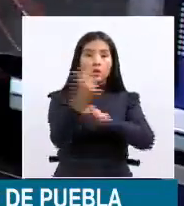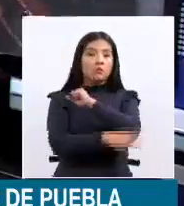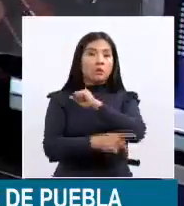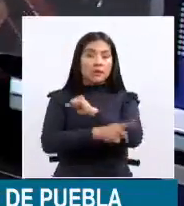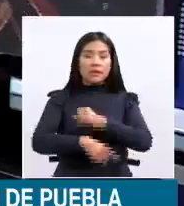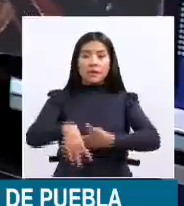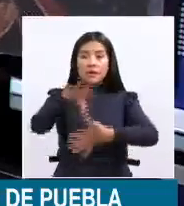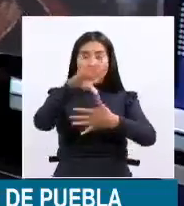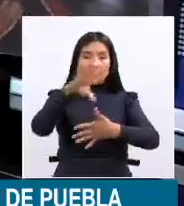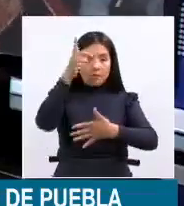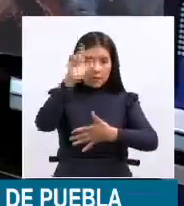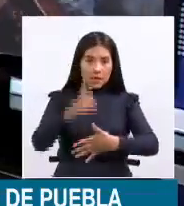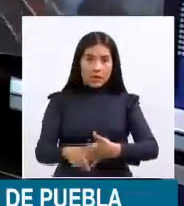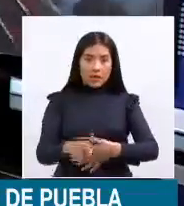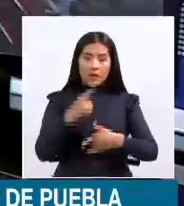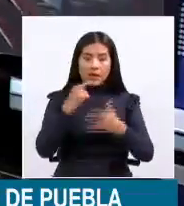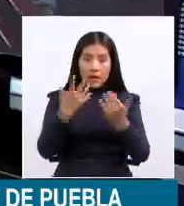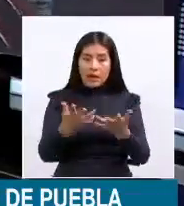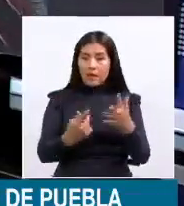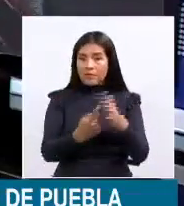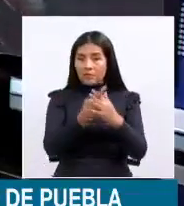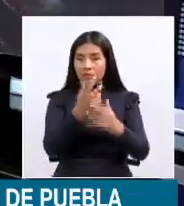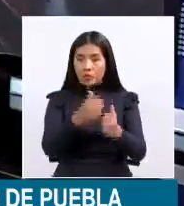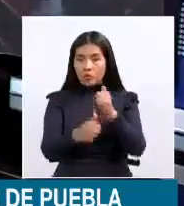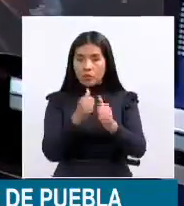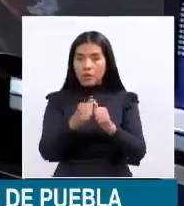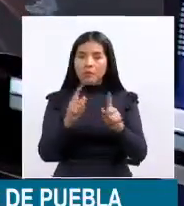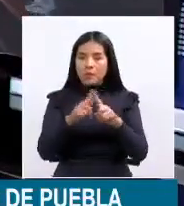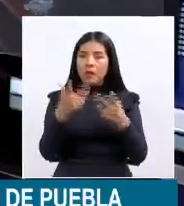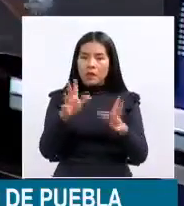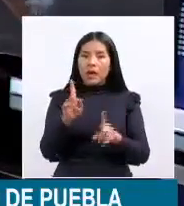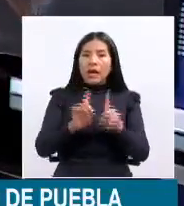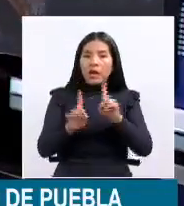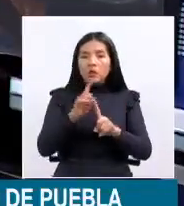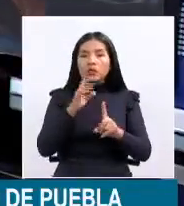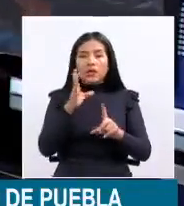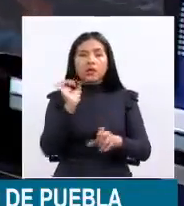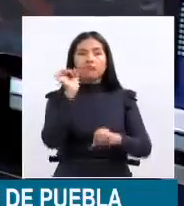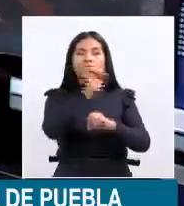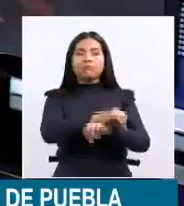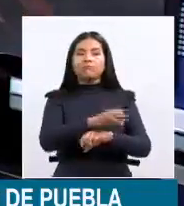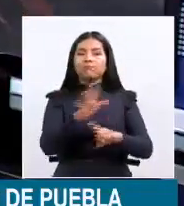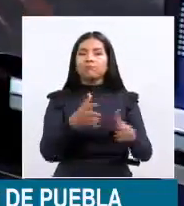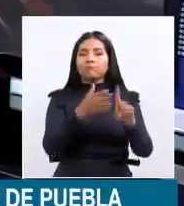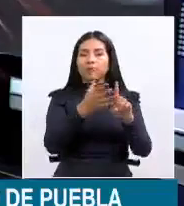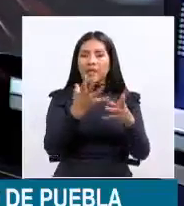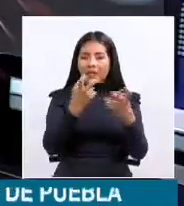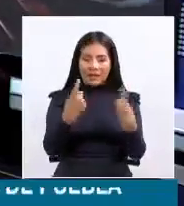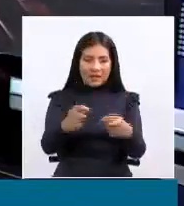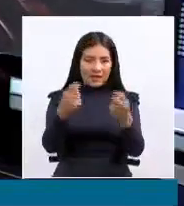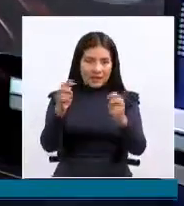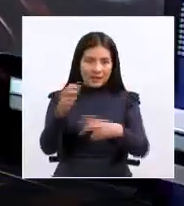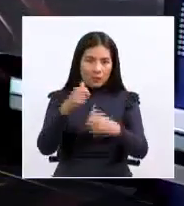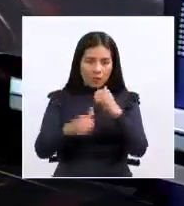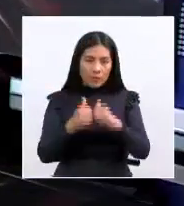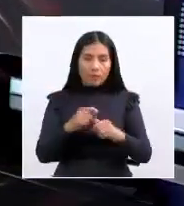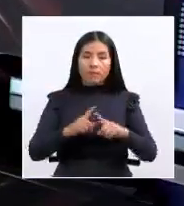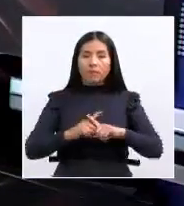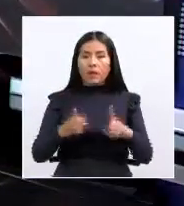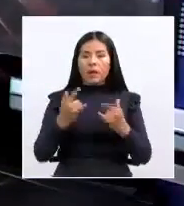grado de un golpe de Estado, pero que sí se ha pasado por procesos de desestabilización en otros momentos. Así que bueno, esperemos que